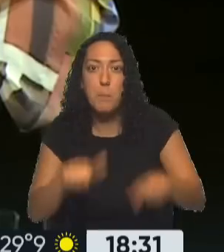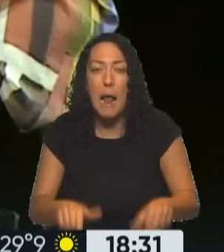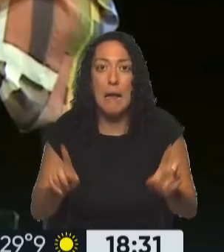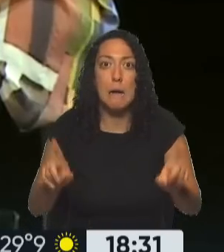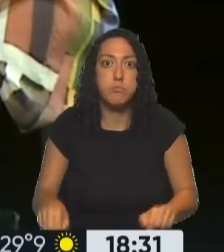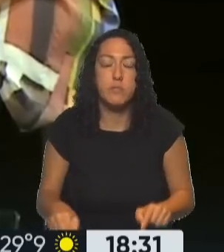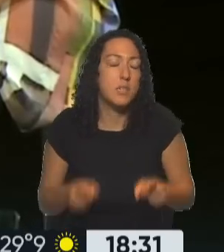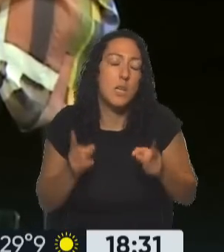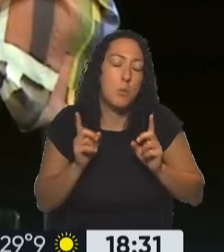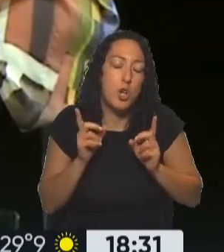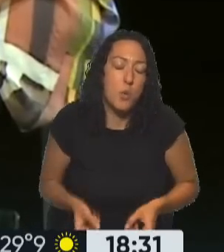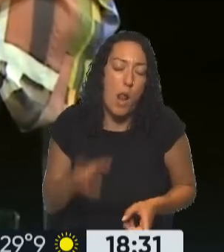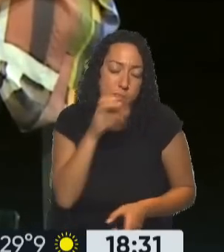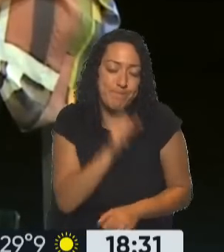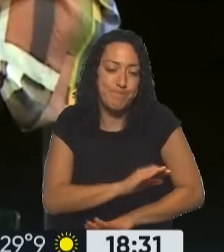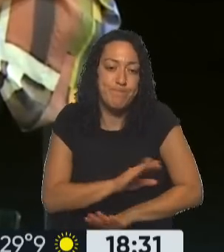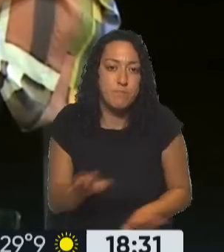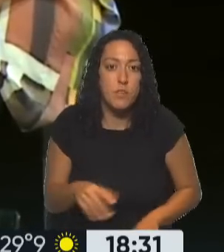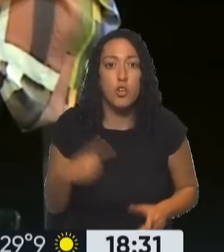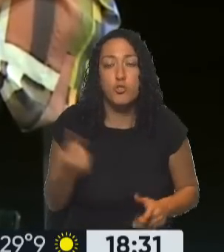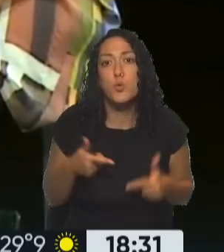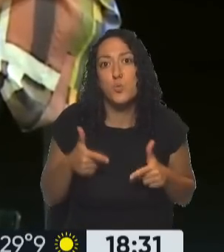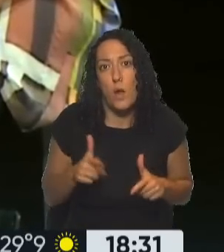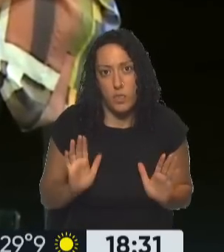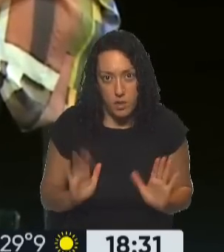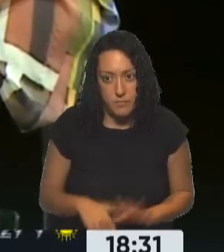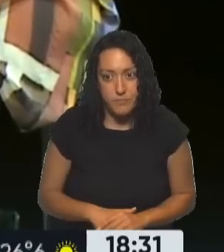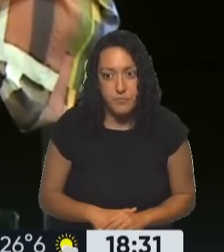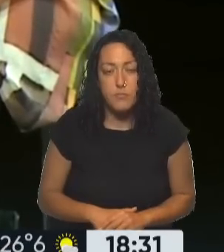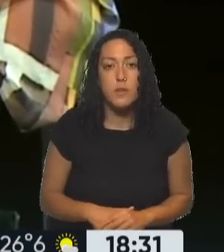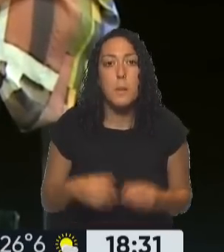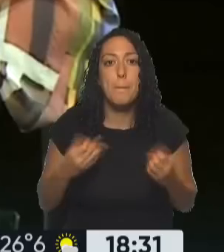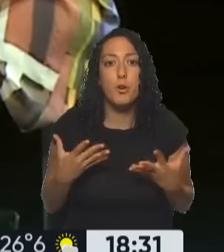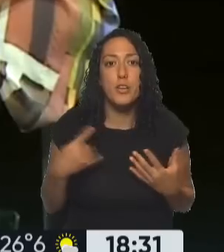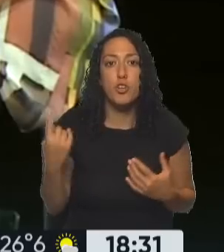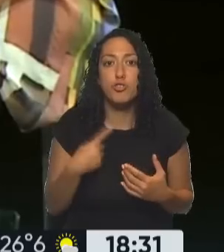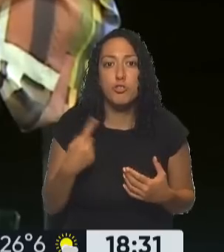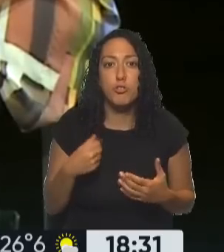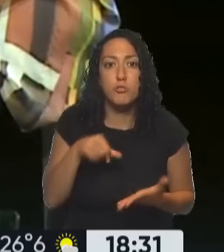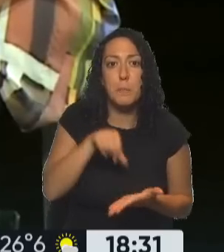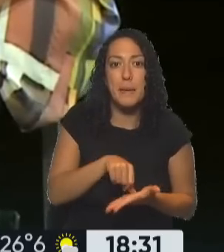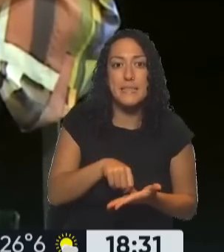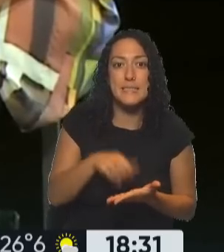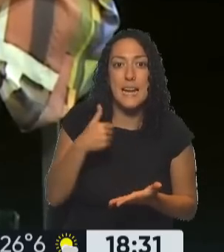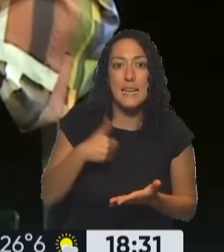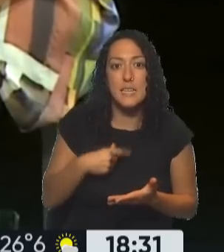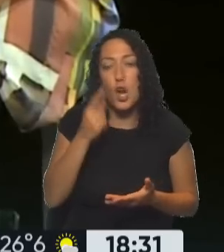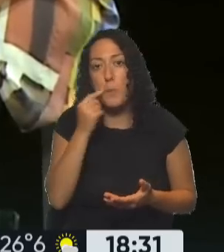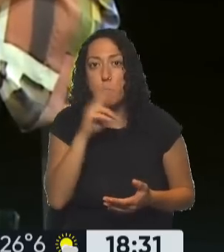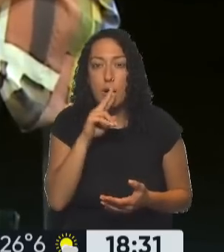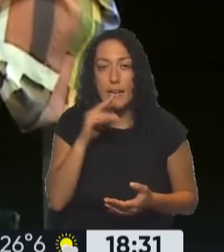Pero lo hicimos. Y tuve una suerte, que el barco que me tocaba manejar tenía argentinos y